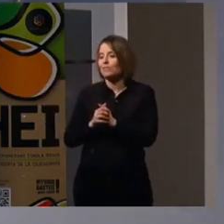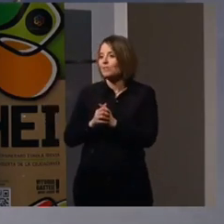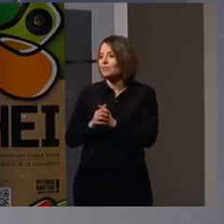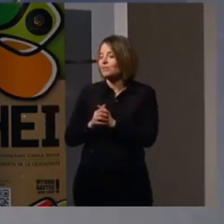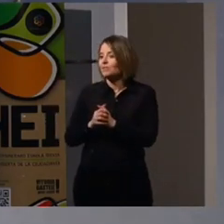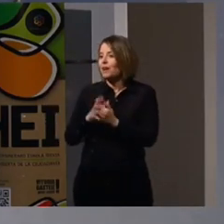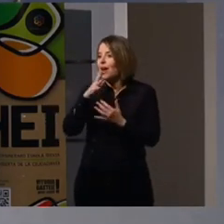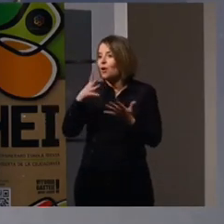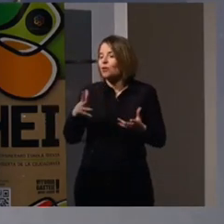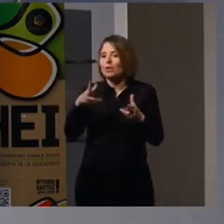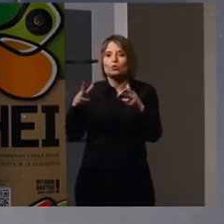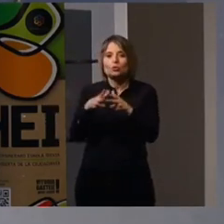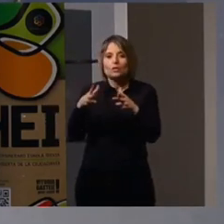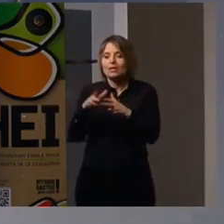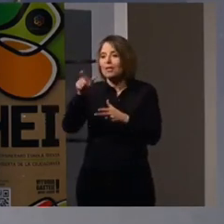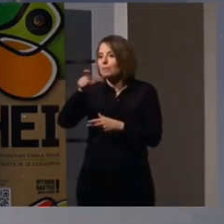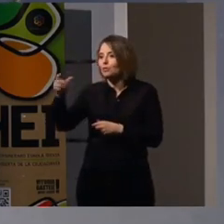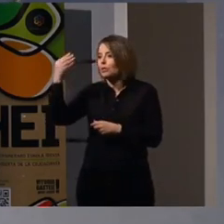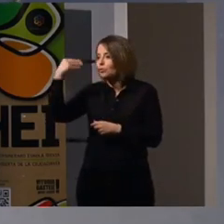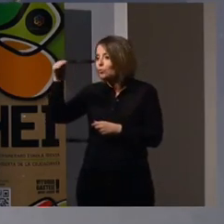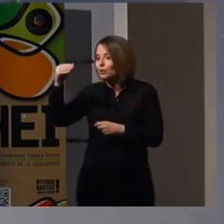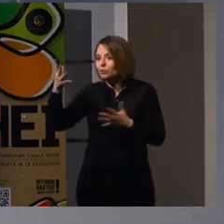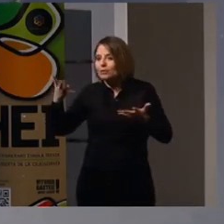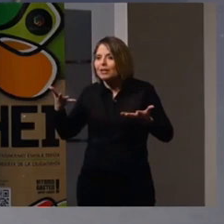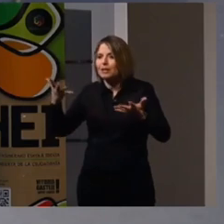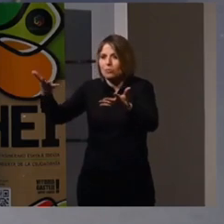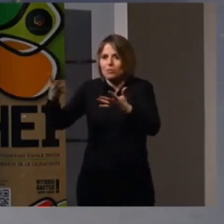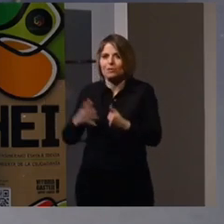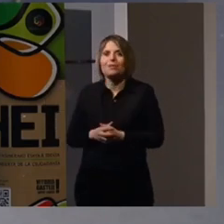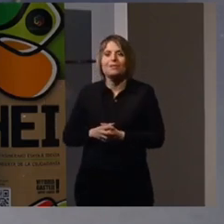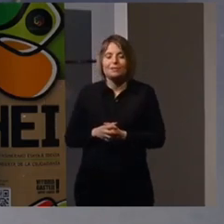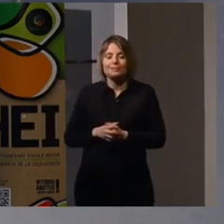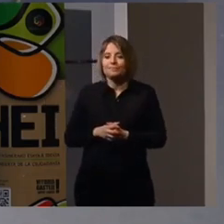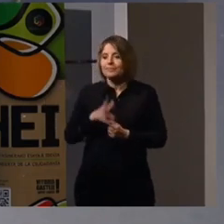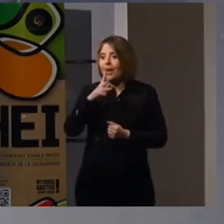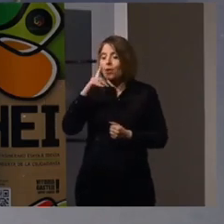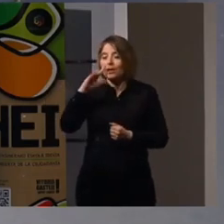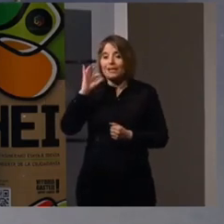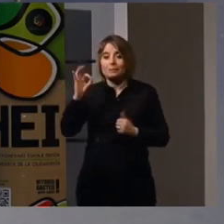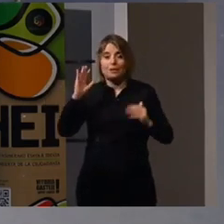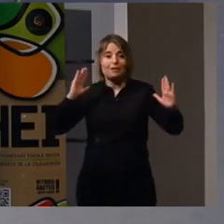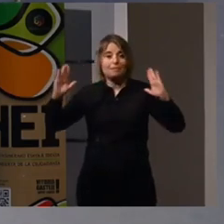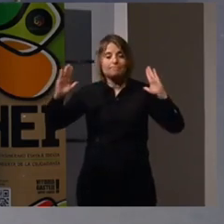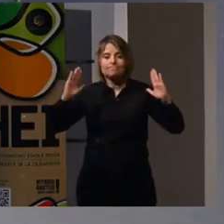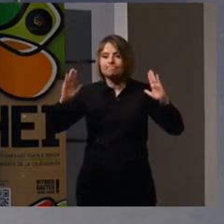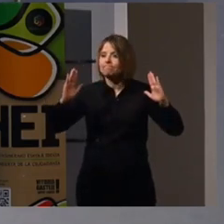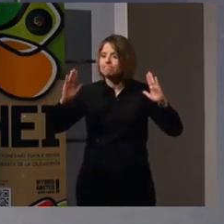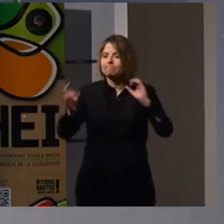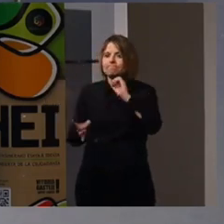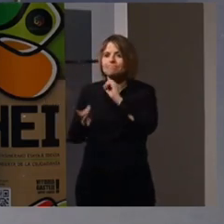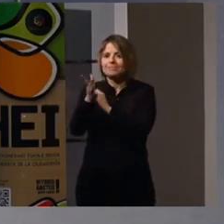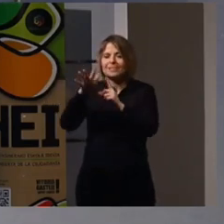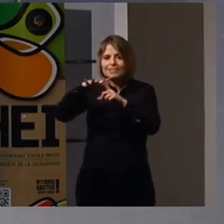rara sería la sociedad donde la juventud por ahí no empuje. Y tú que es verdad que en este momento histórico concreto se da una